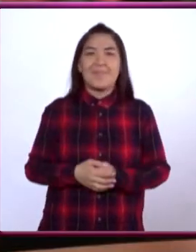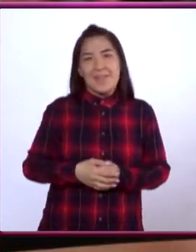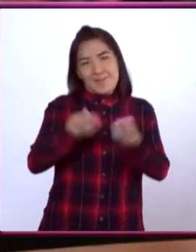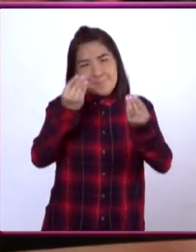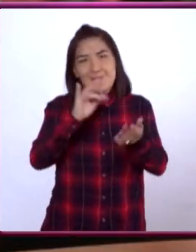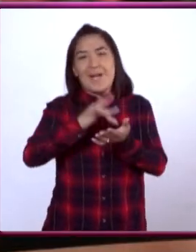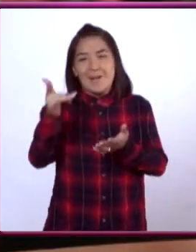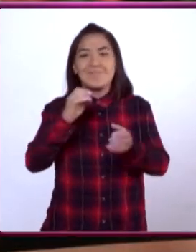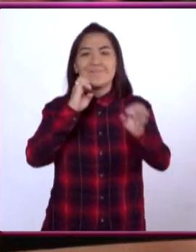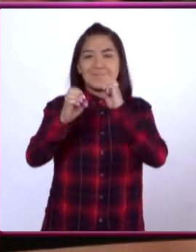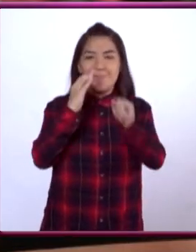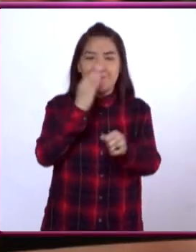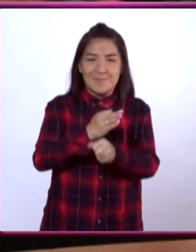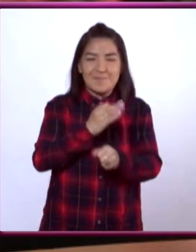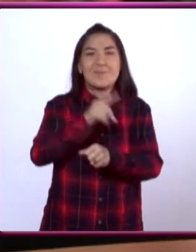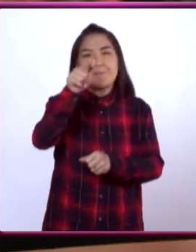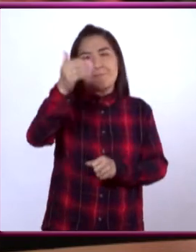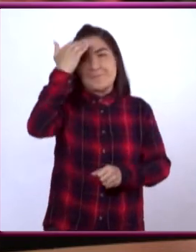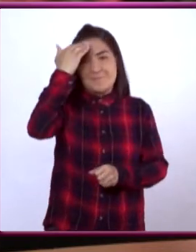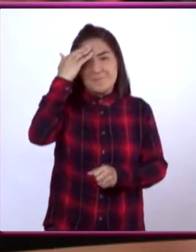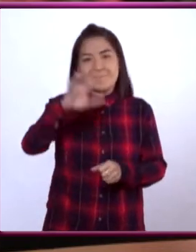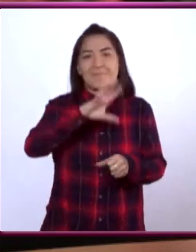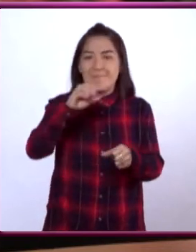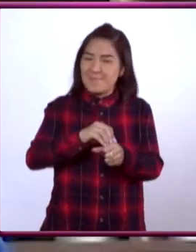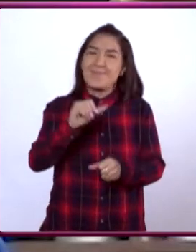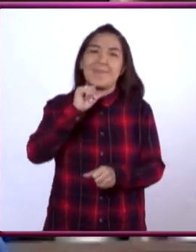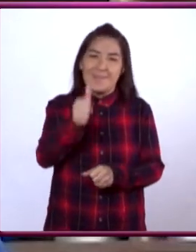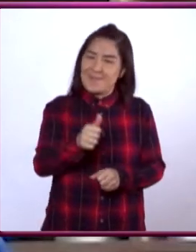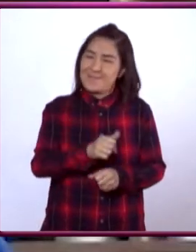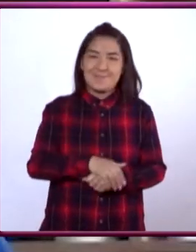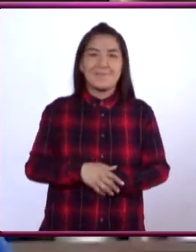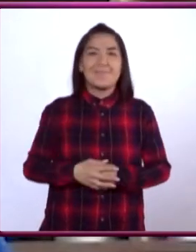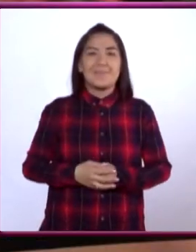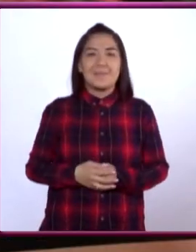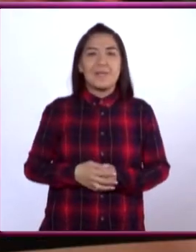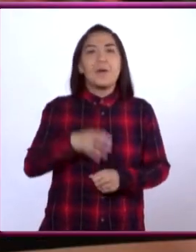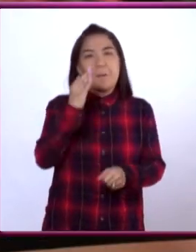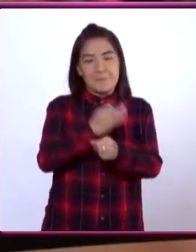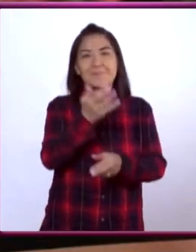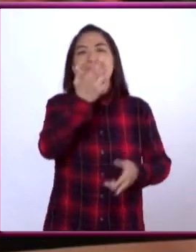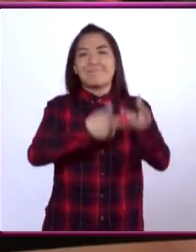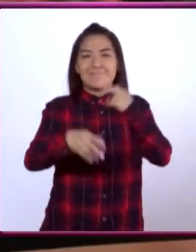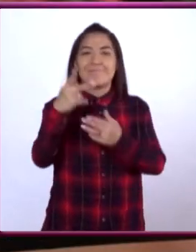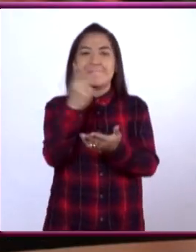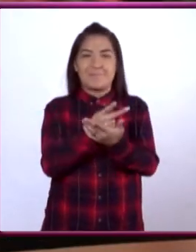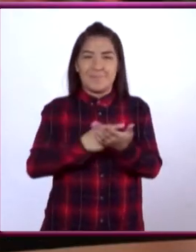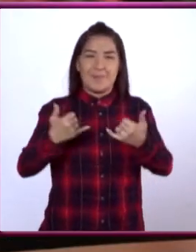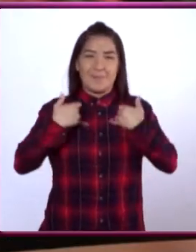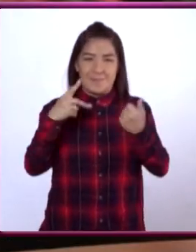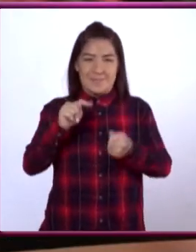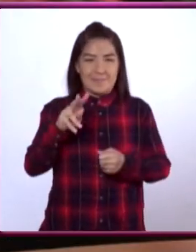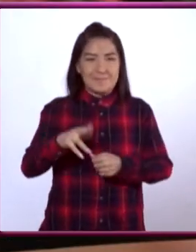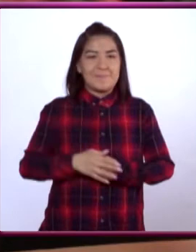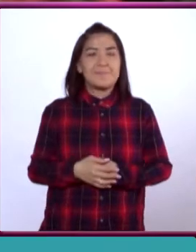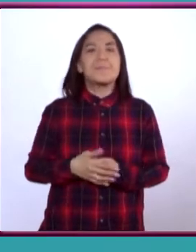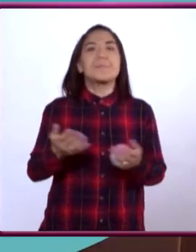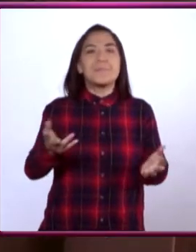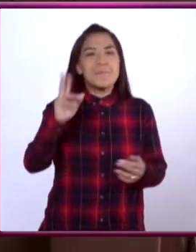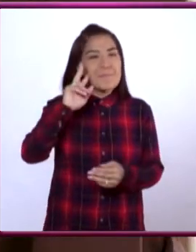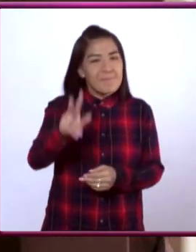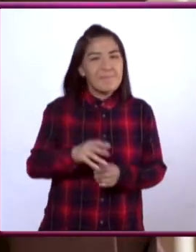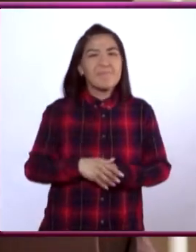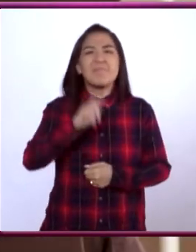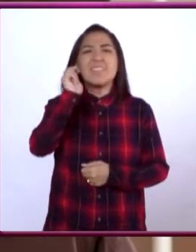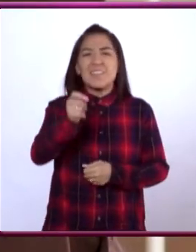Luis Armando, por esta entrevista y por compartirnos todo lo que conoces. No, de nada, encantado. Regresamos al programa en esto que es Jóvenes en TV.